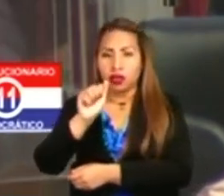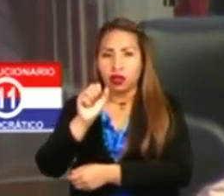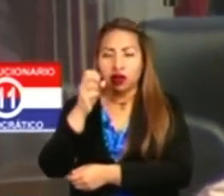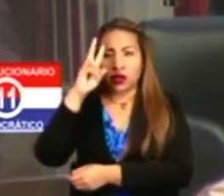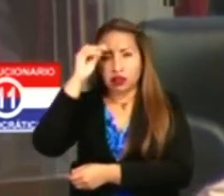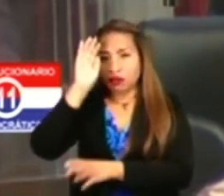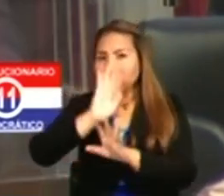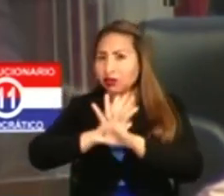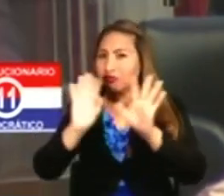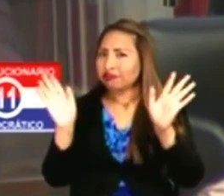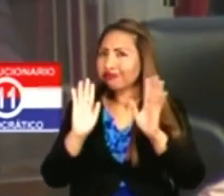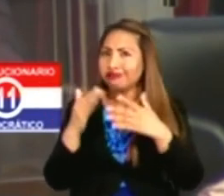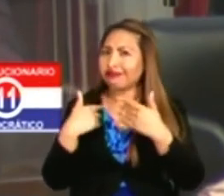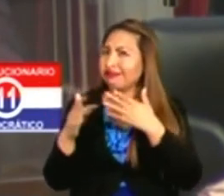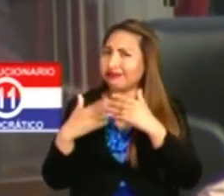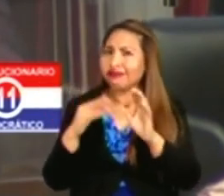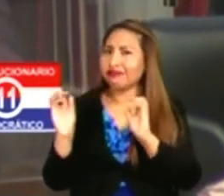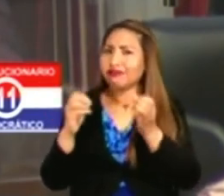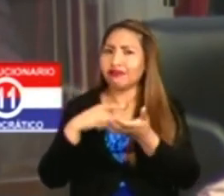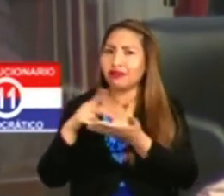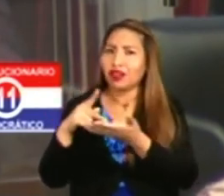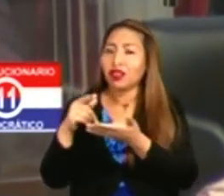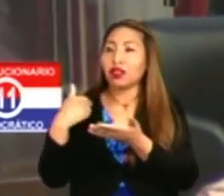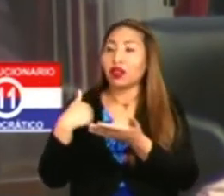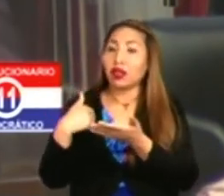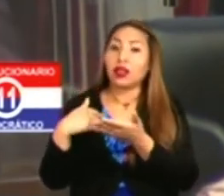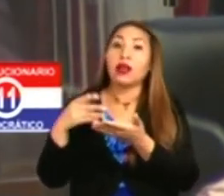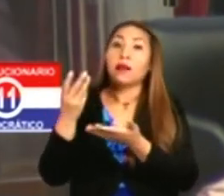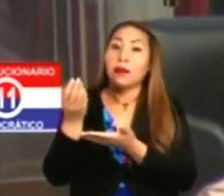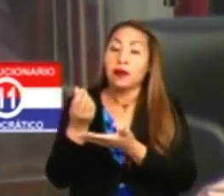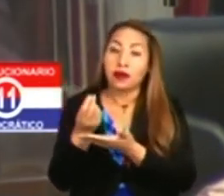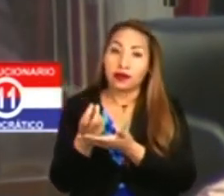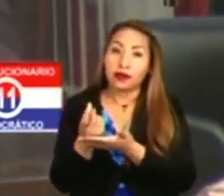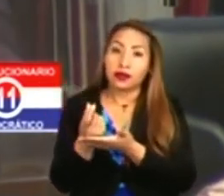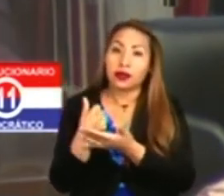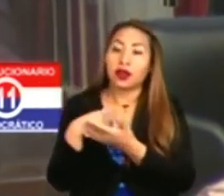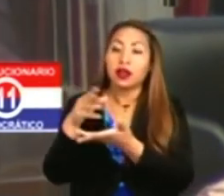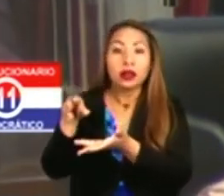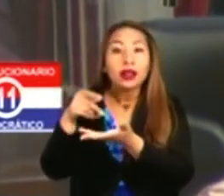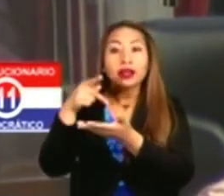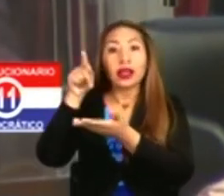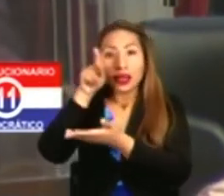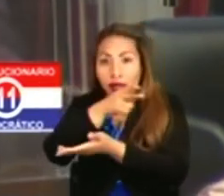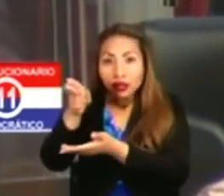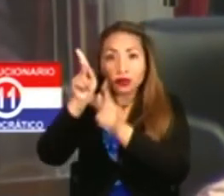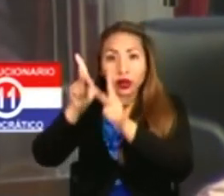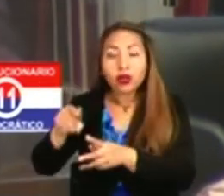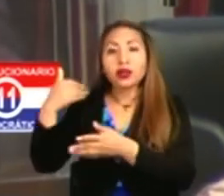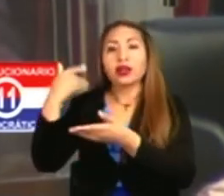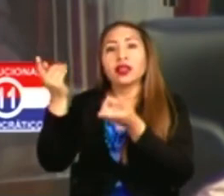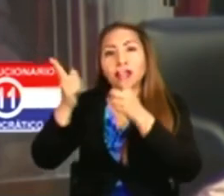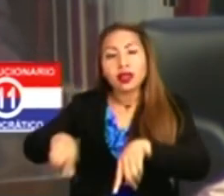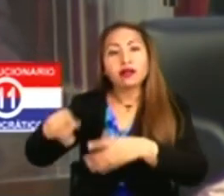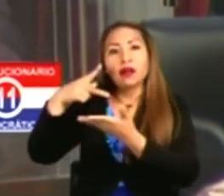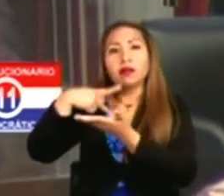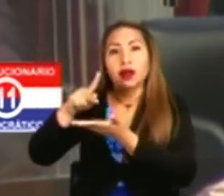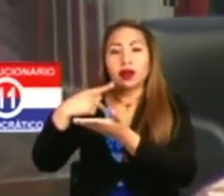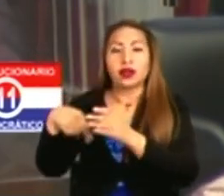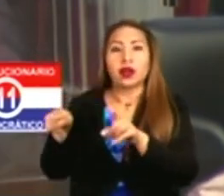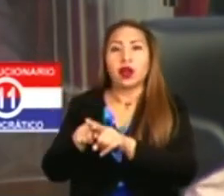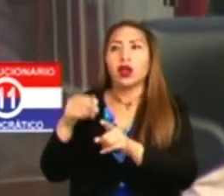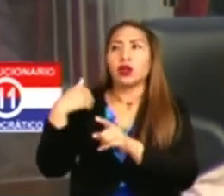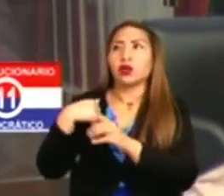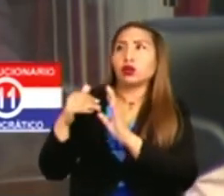el dinero. Cóbrenles a ellos y no que se nos aumente los impuestos al pueblo panameño. Eso